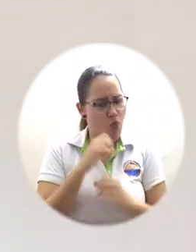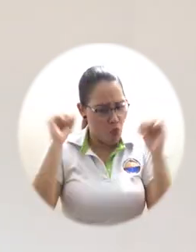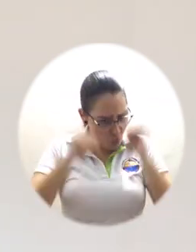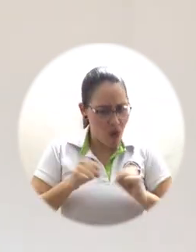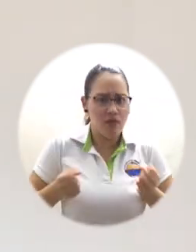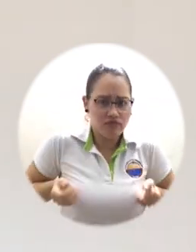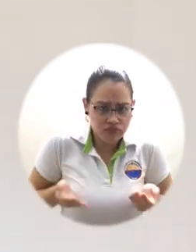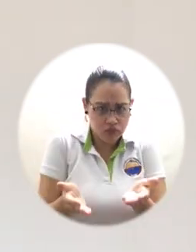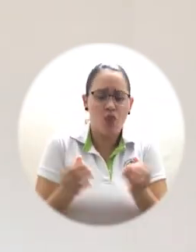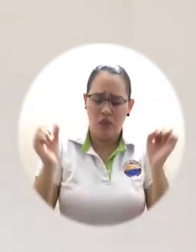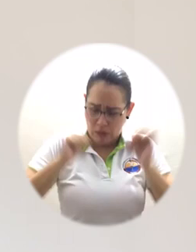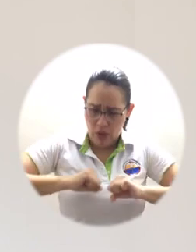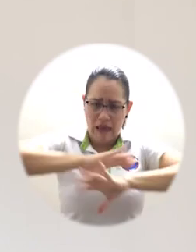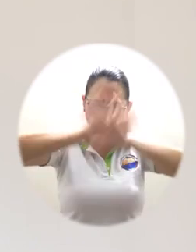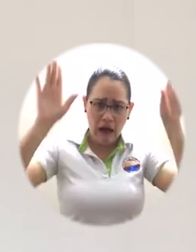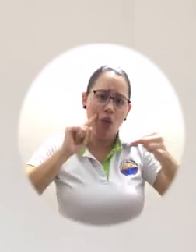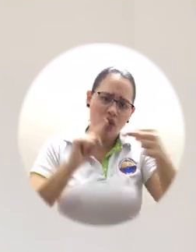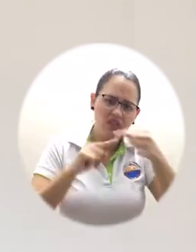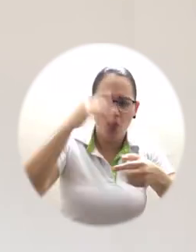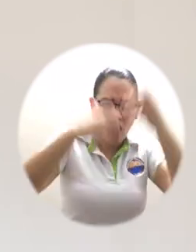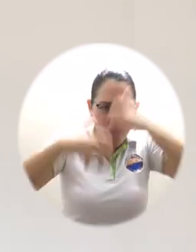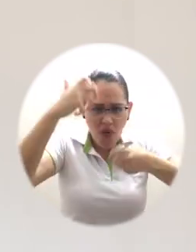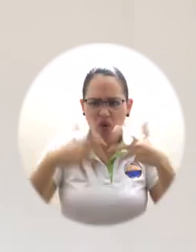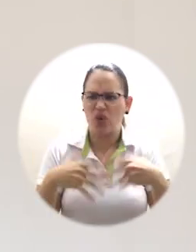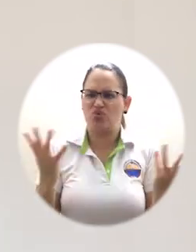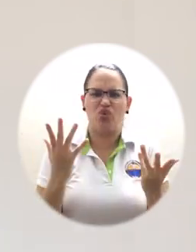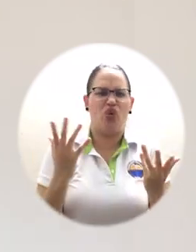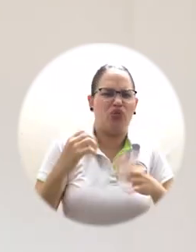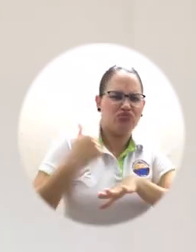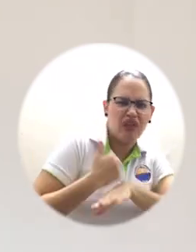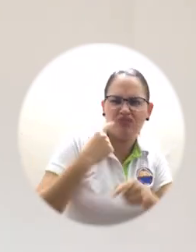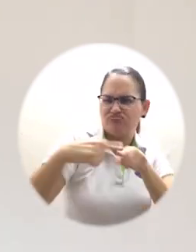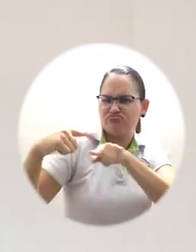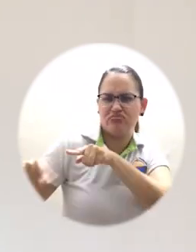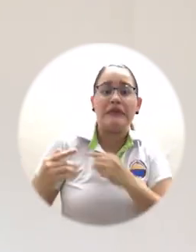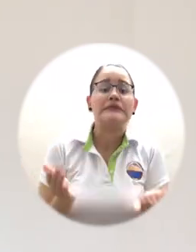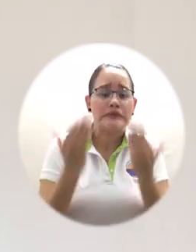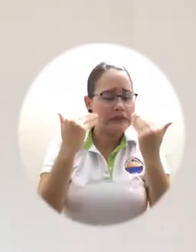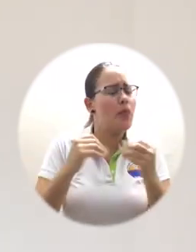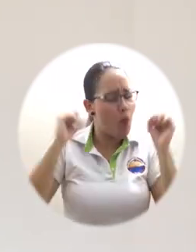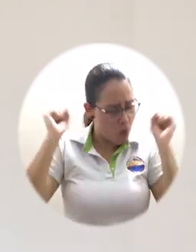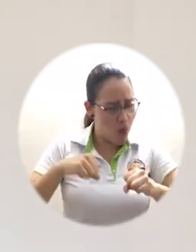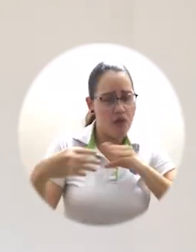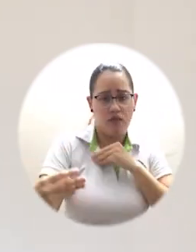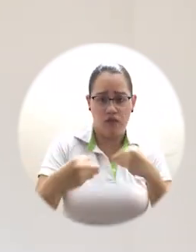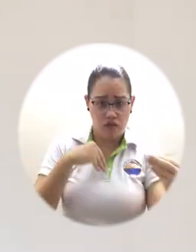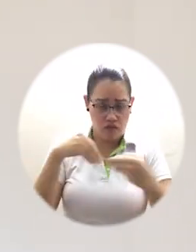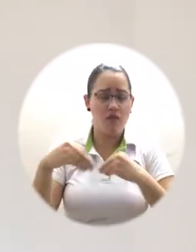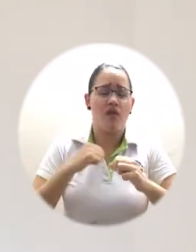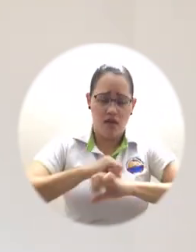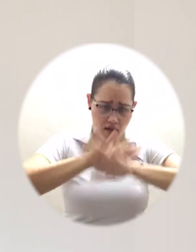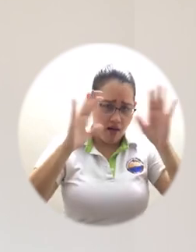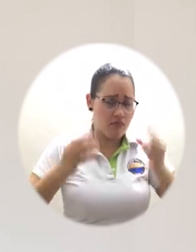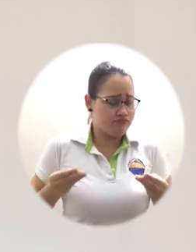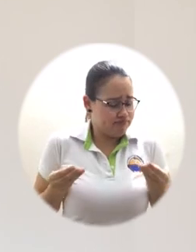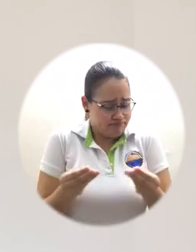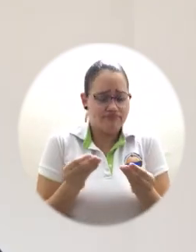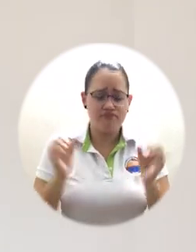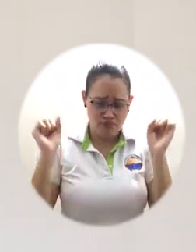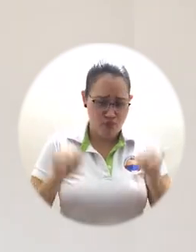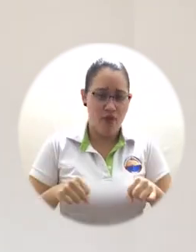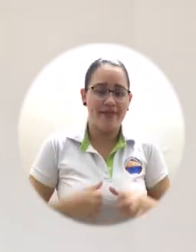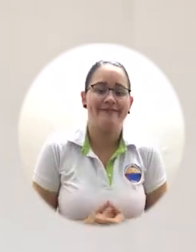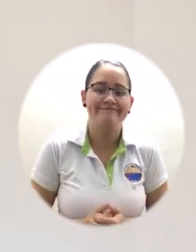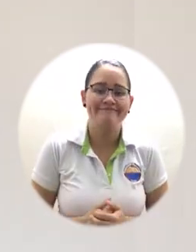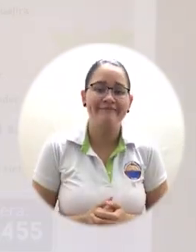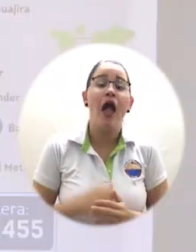al consejo académico para que flexibilice y normatice todo esto. La Universidad de Magdalena lo que está haciendo es adaptarse a